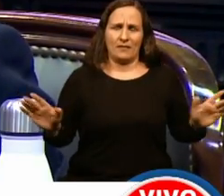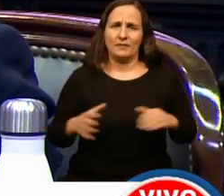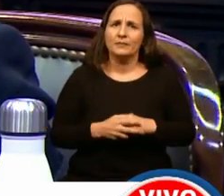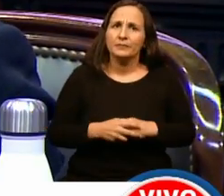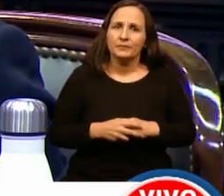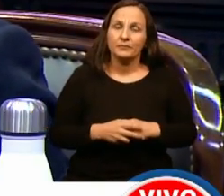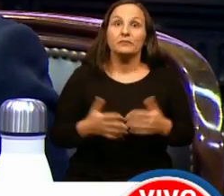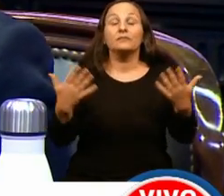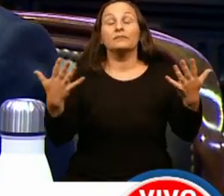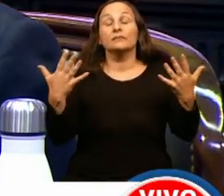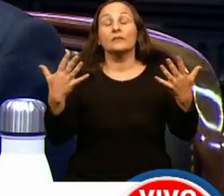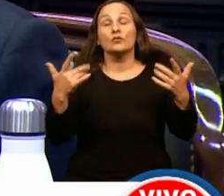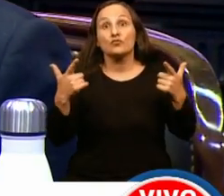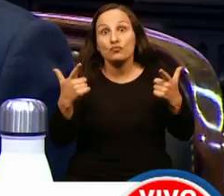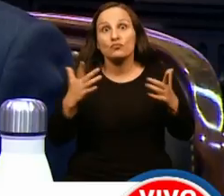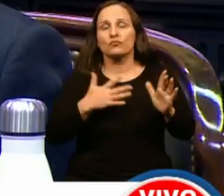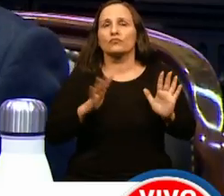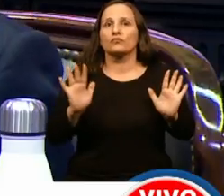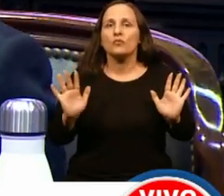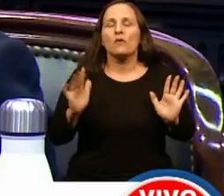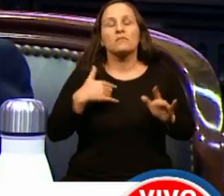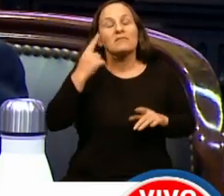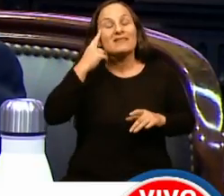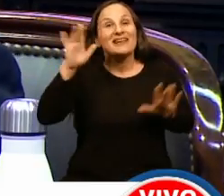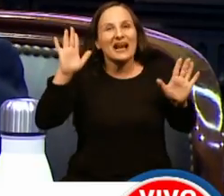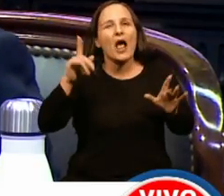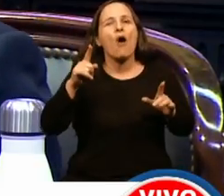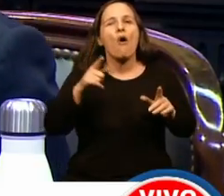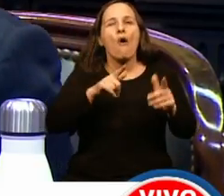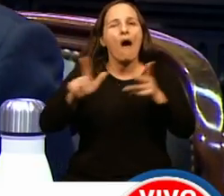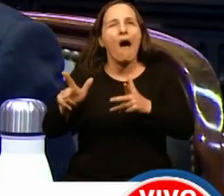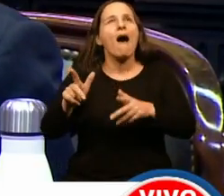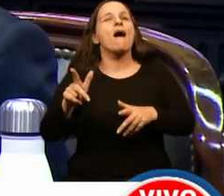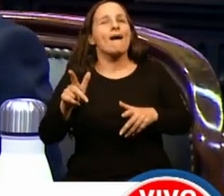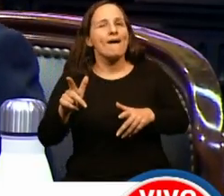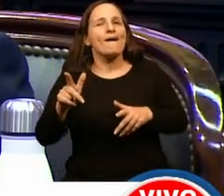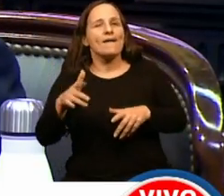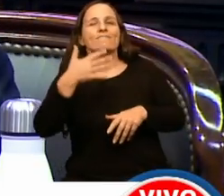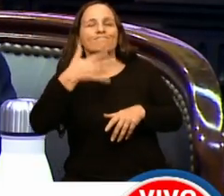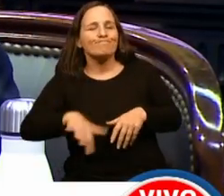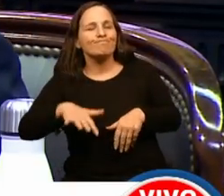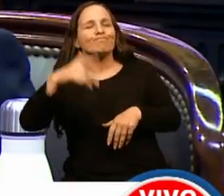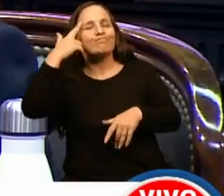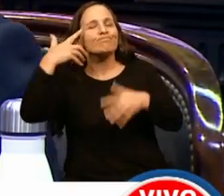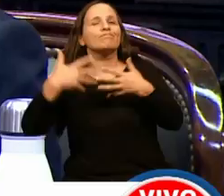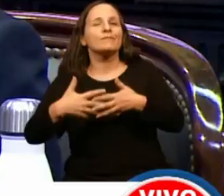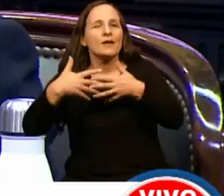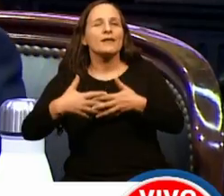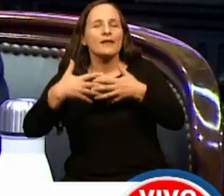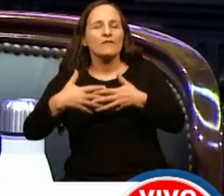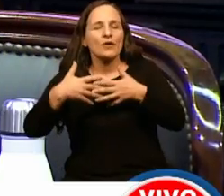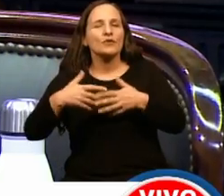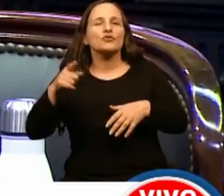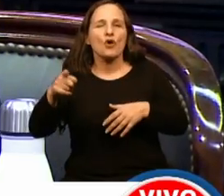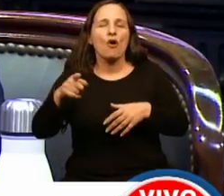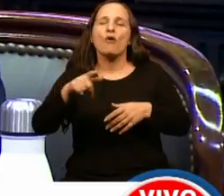afortunadamente presidente creo que eso se advirtió se reflexionó y